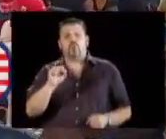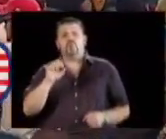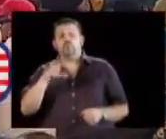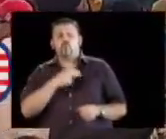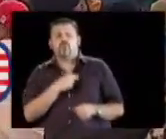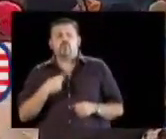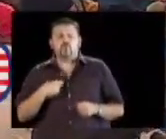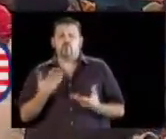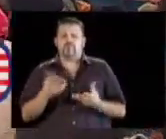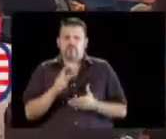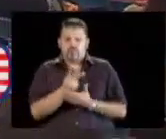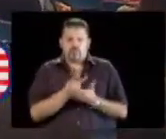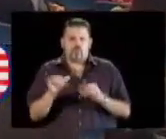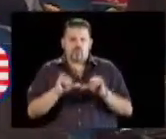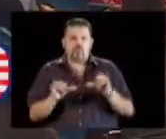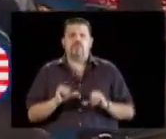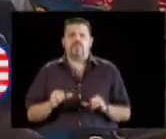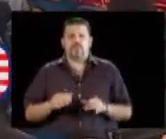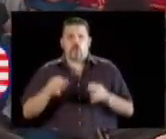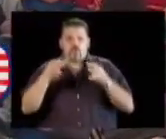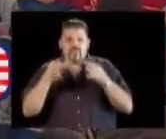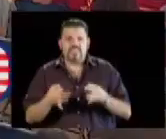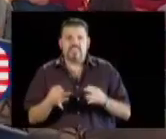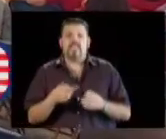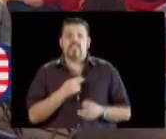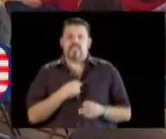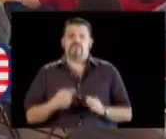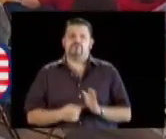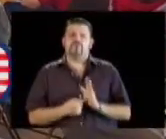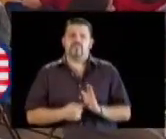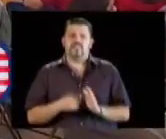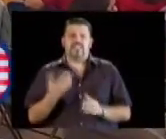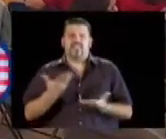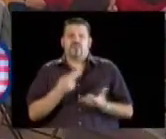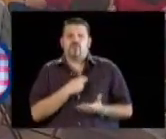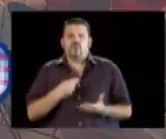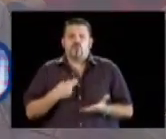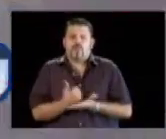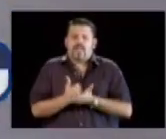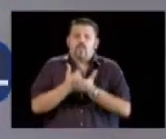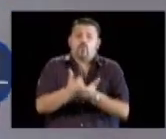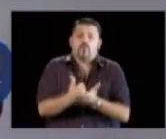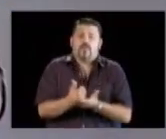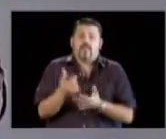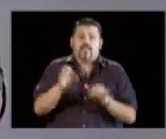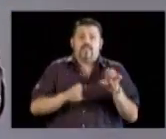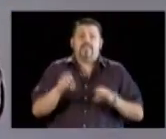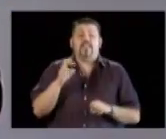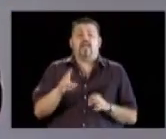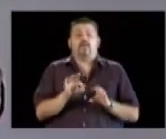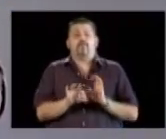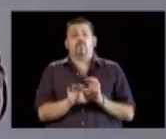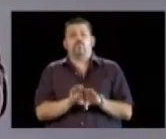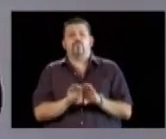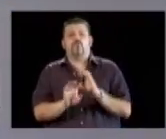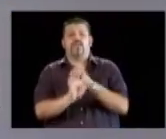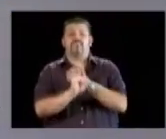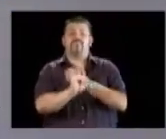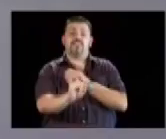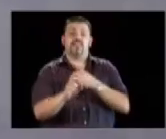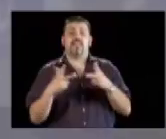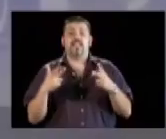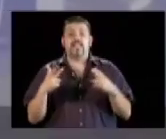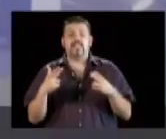que oficial y legalmente podemos decir que su ingrediente principal ayuda a prevenir el cáncer. Y hemos